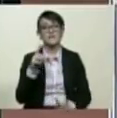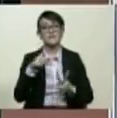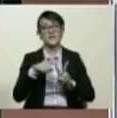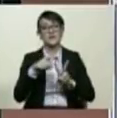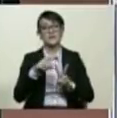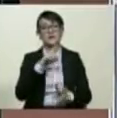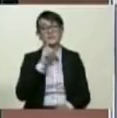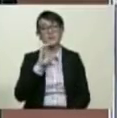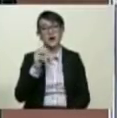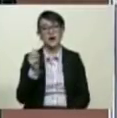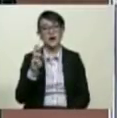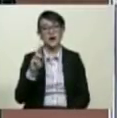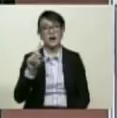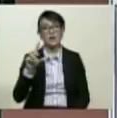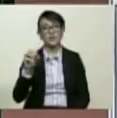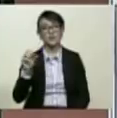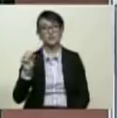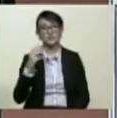Venezolana de Televisión.